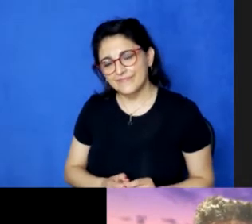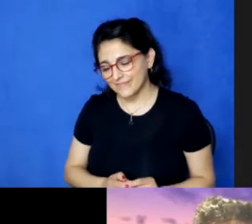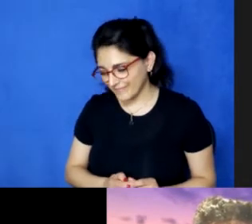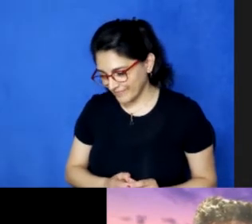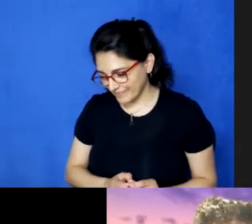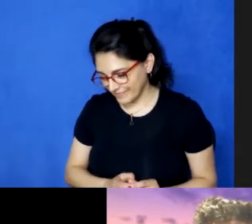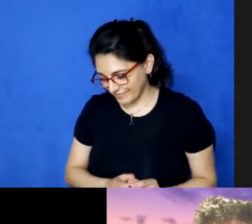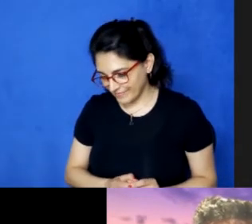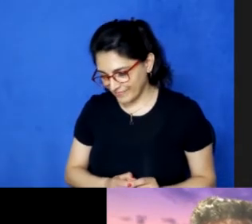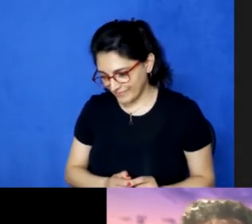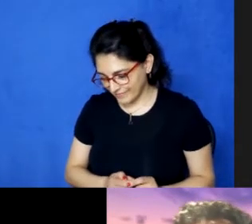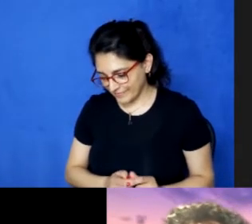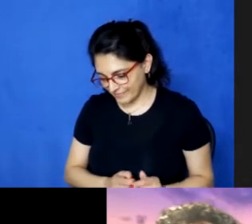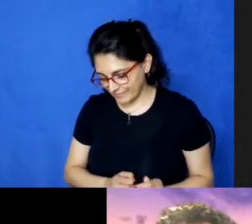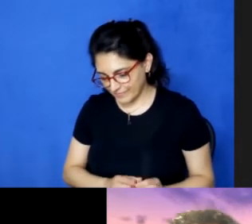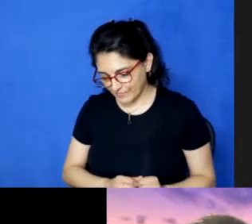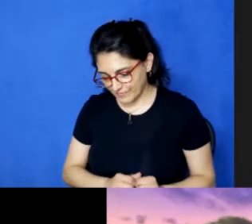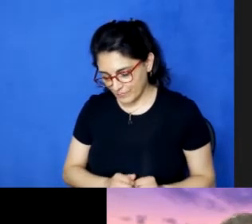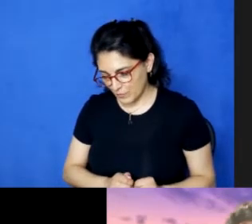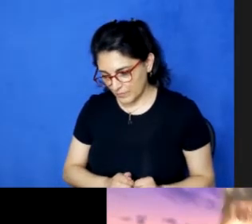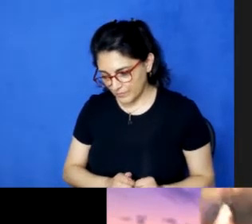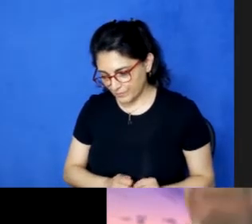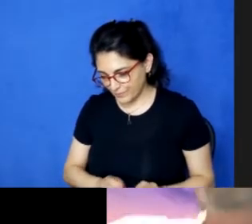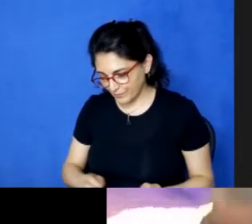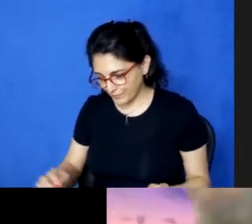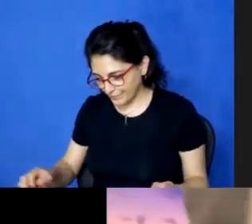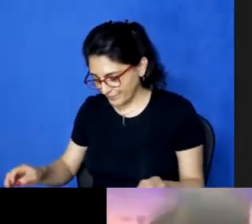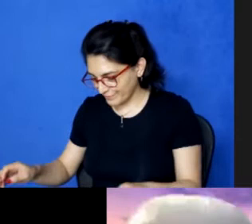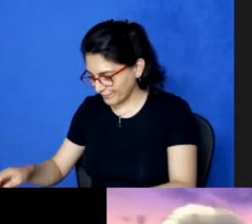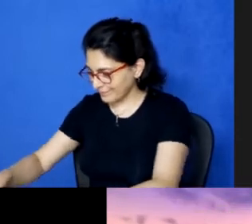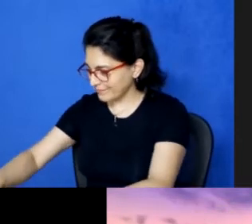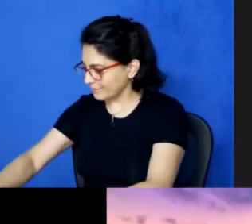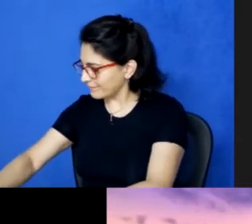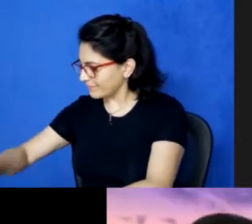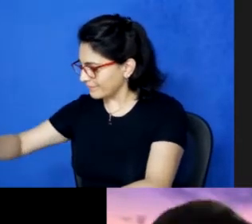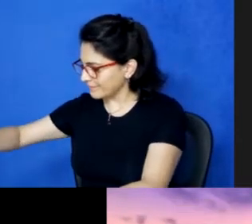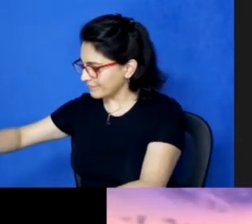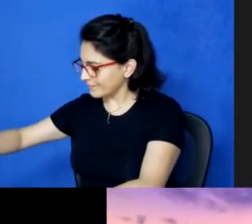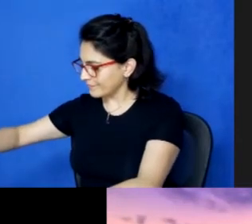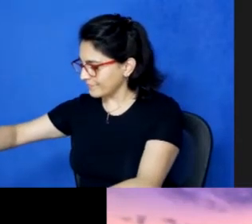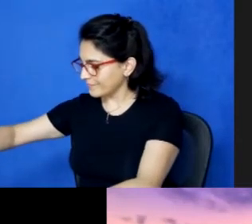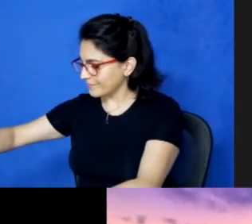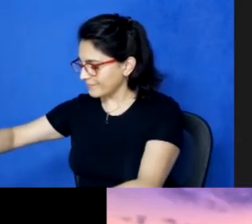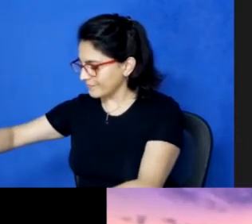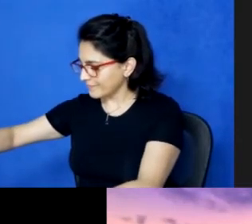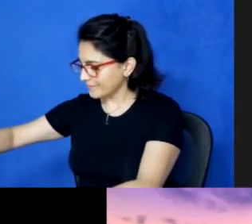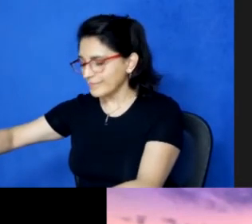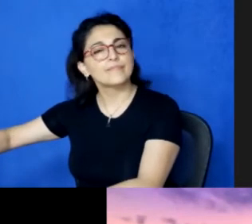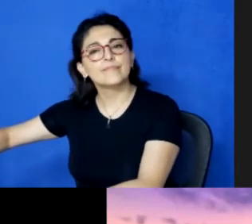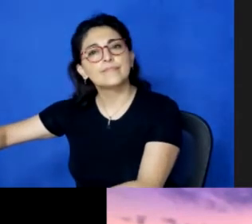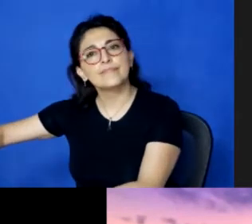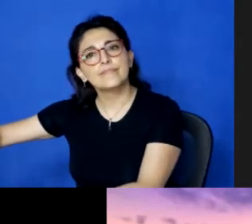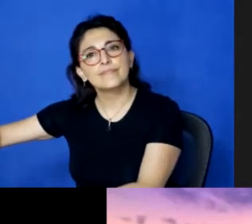destino también te ayuda o te desvía de tu proyecto o de lo que tenías pensado, y creo que uno propone y